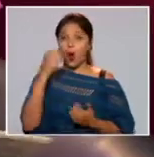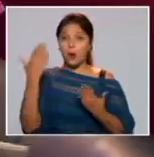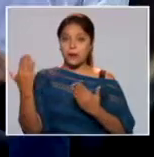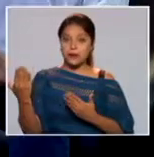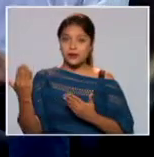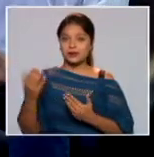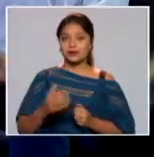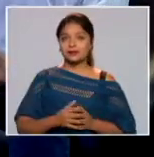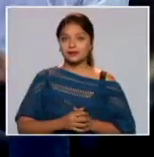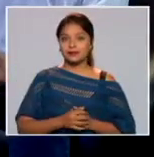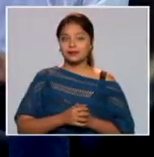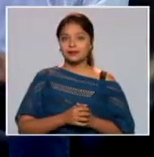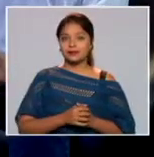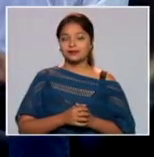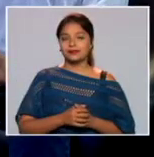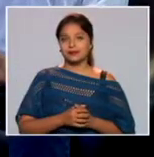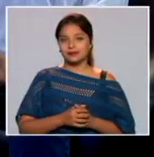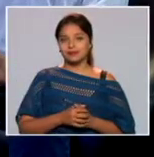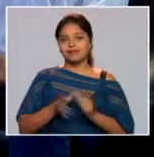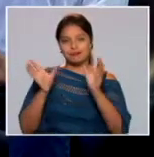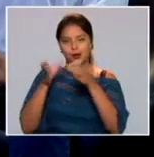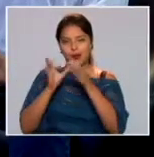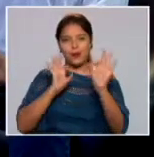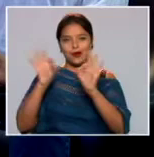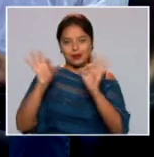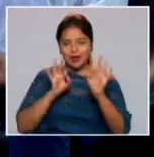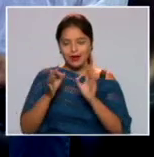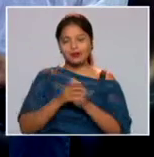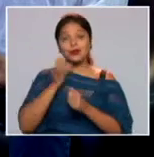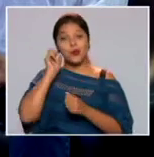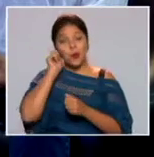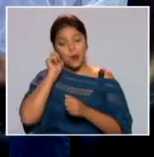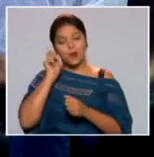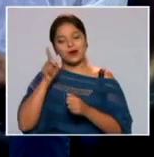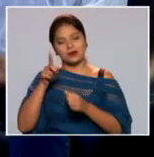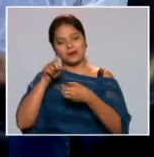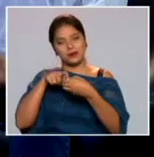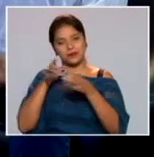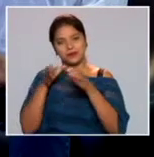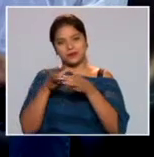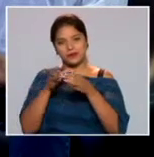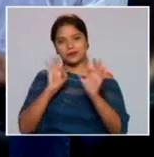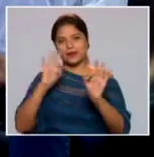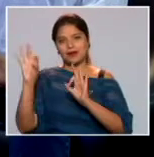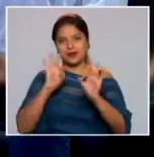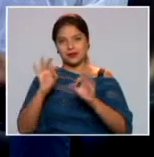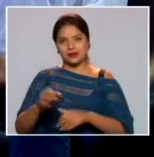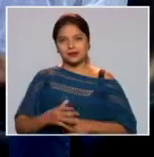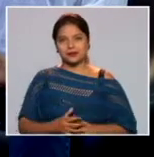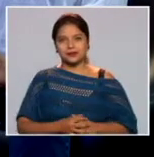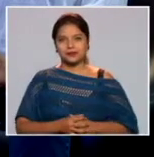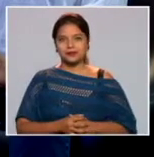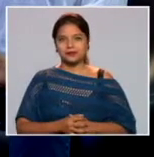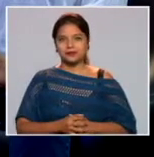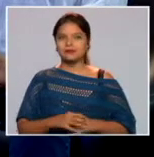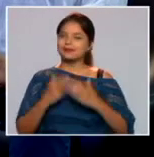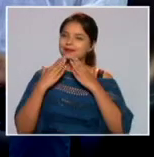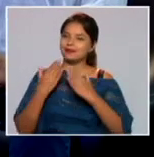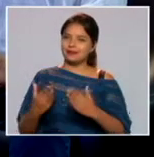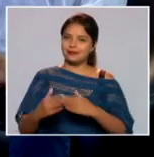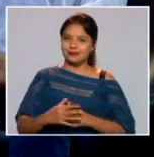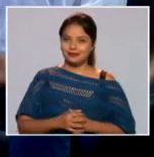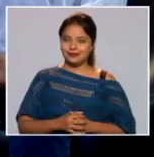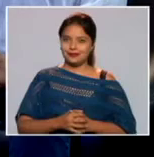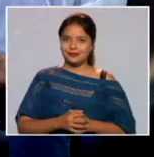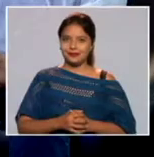Valencia Villegas director artístico de bataclan la compañera nayive varón Acuña directora ejecutiva de bataclan Gracias por estar con